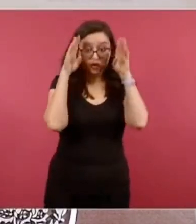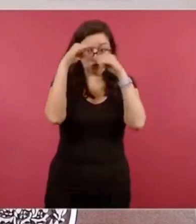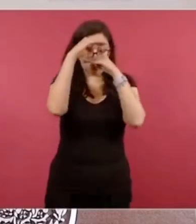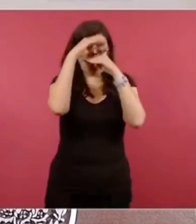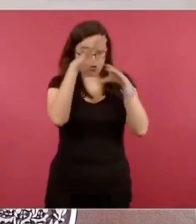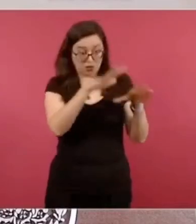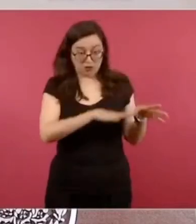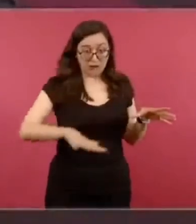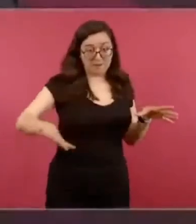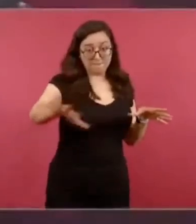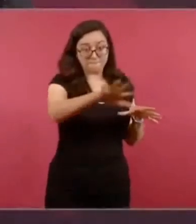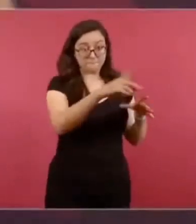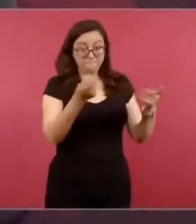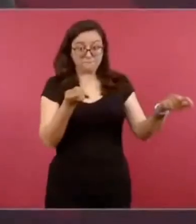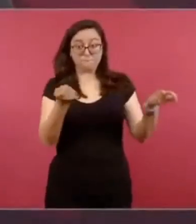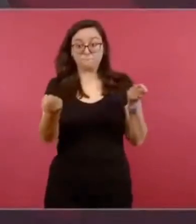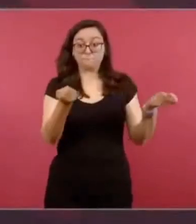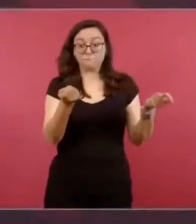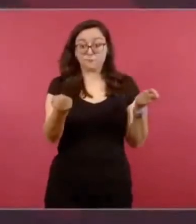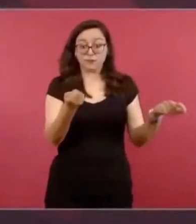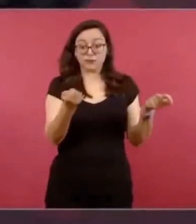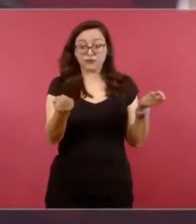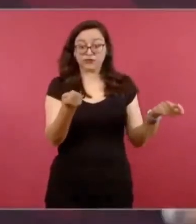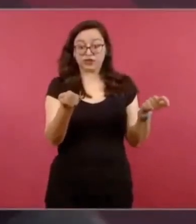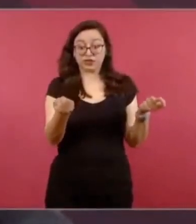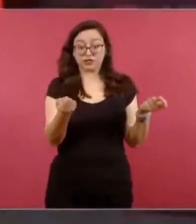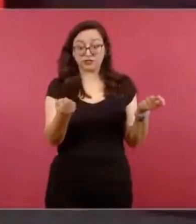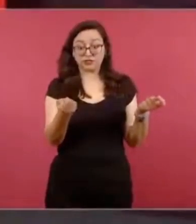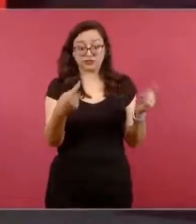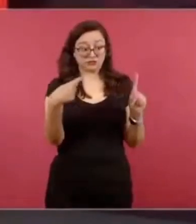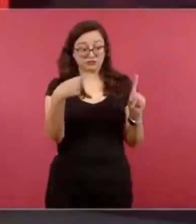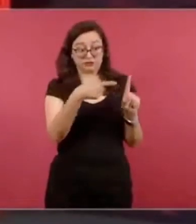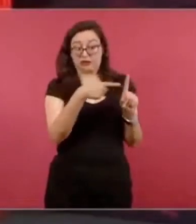que fue el gran elector, no voy a decir más,